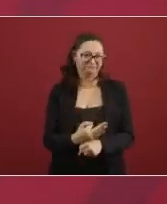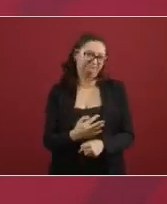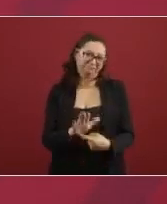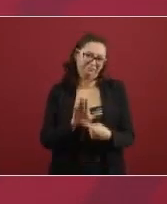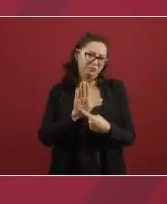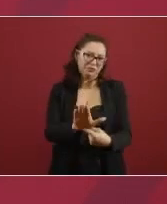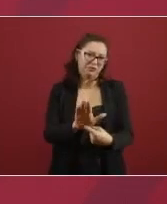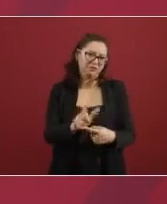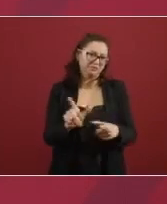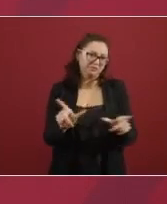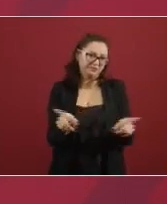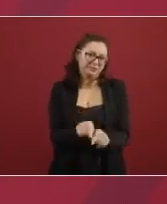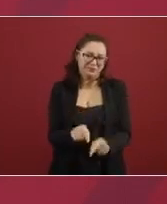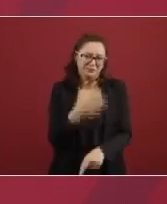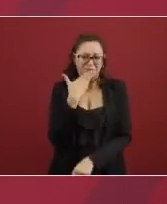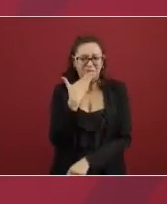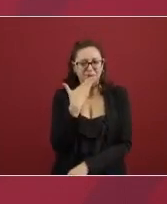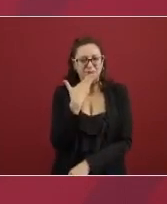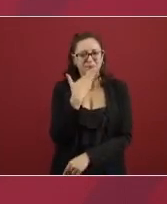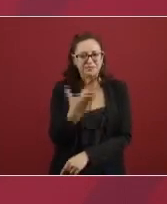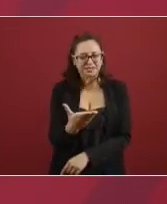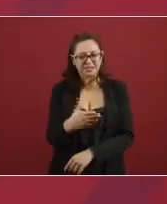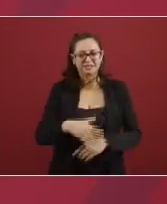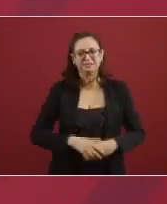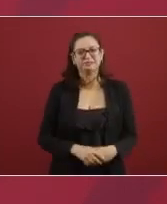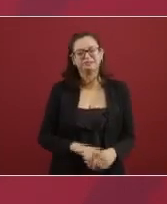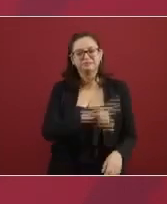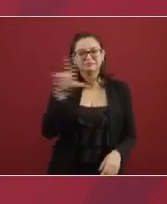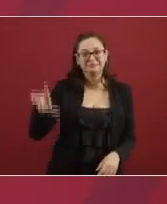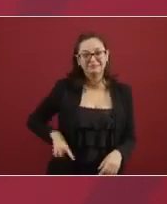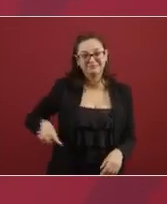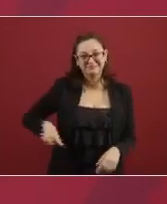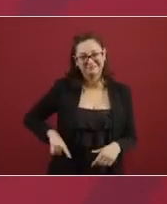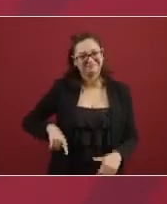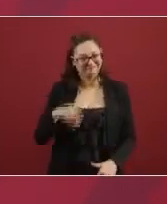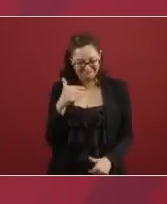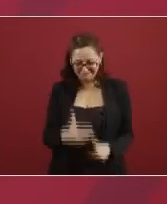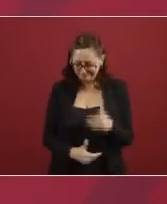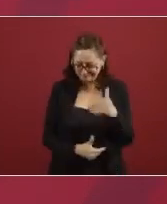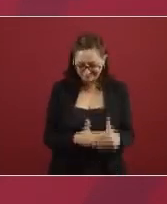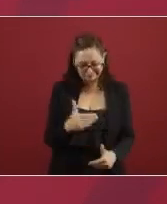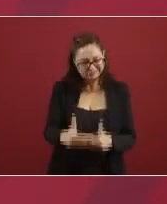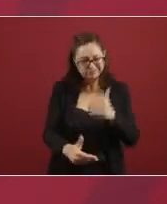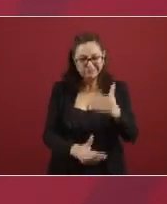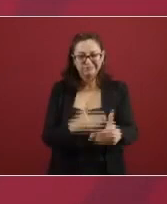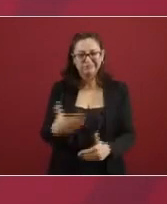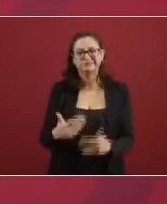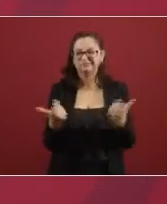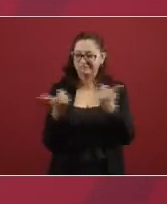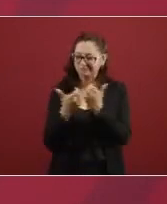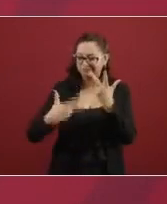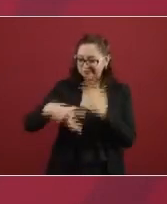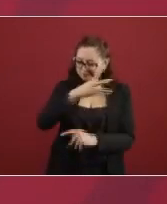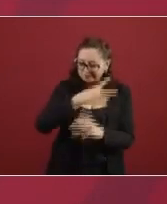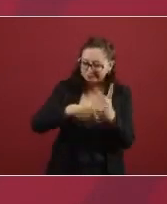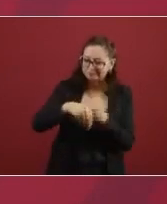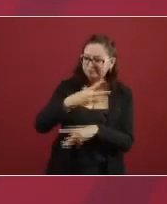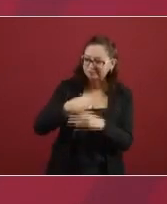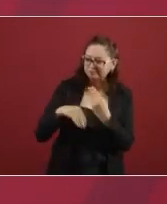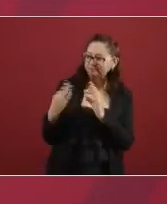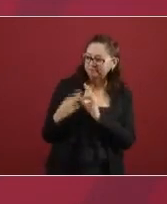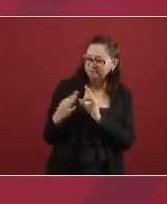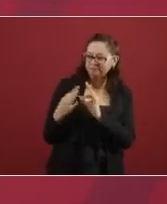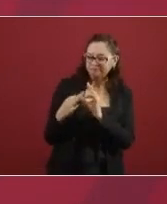destacó la importancia de esta actividad y del crecimiento del 5% comparado con el mismo periodo del año pasado. Se enviará la propuesta de